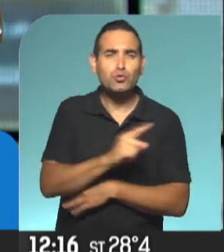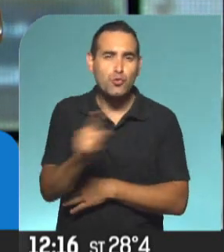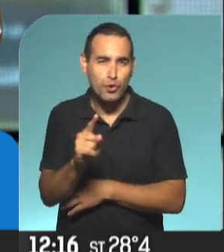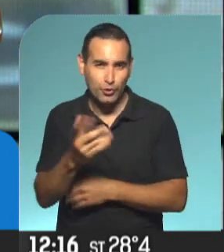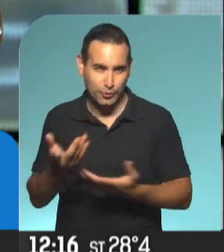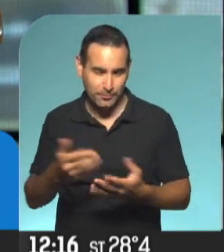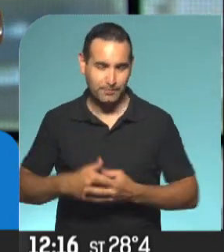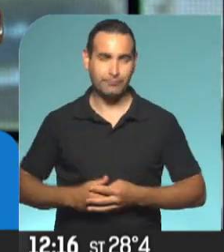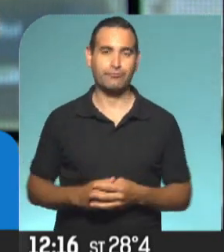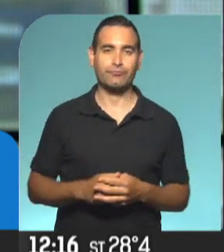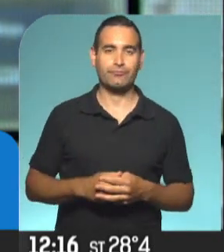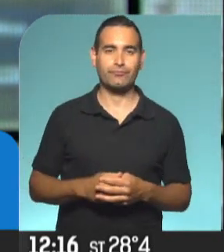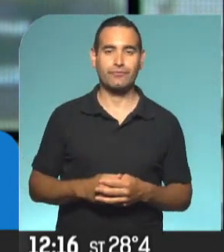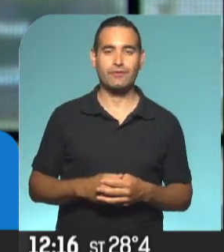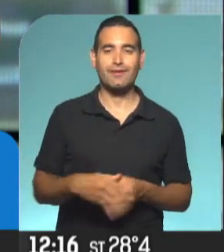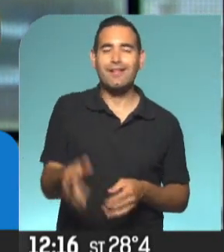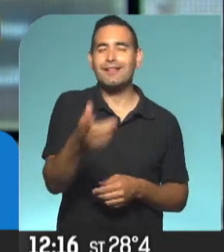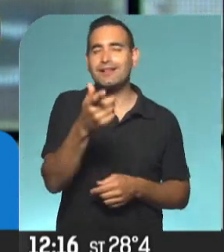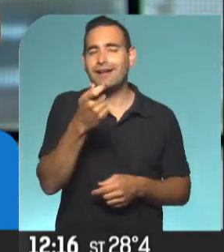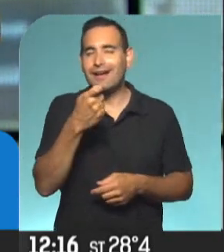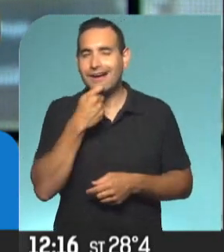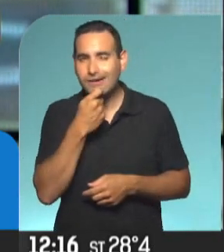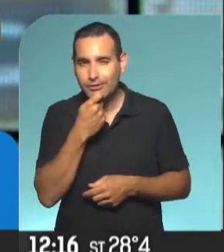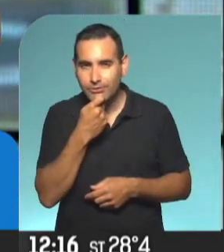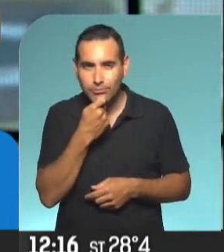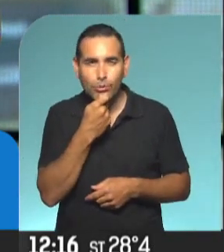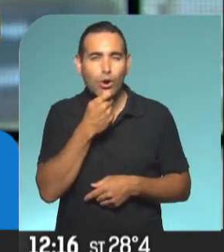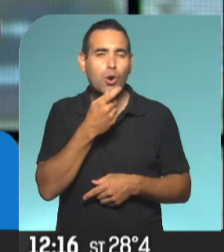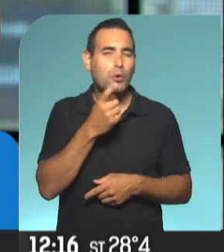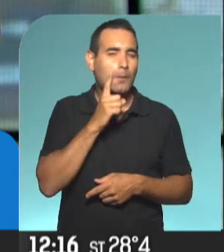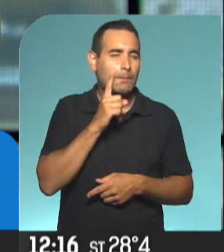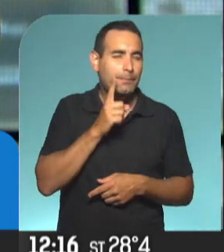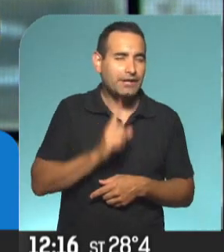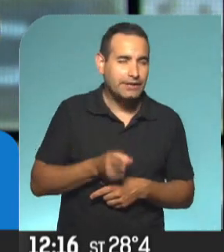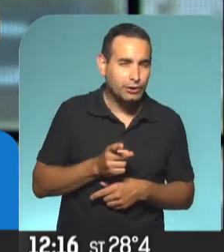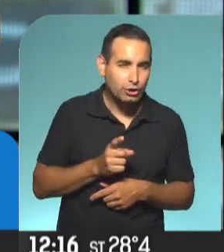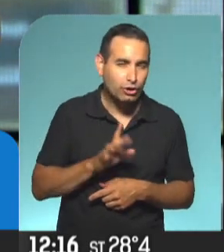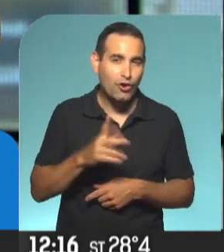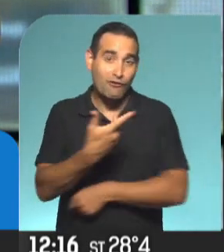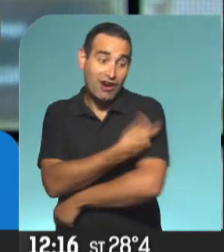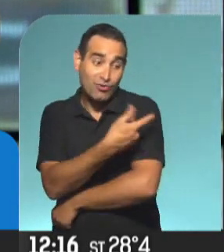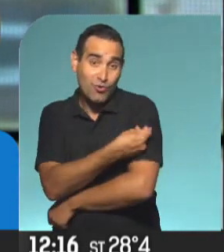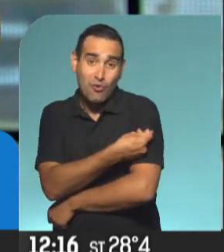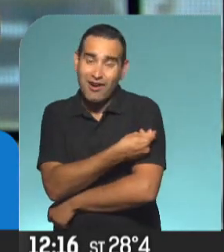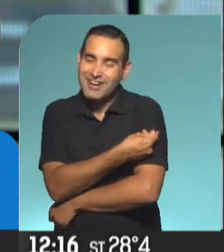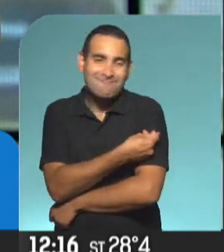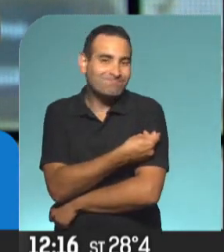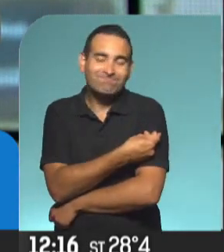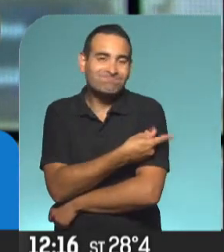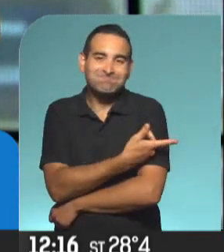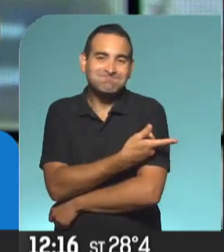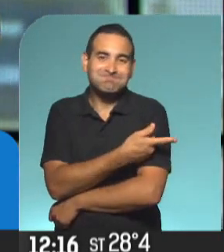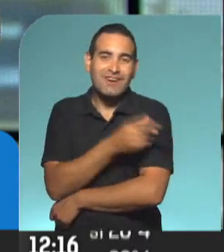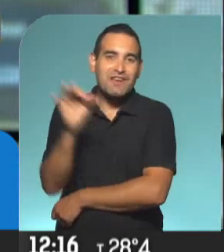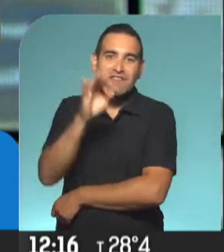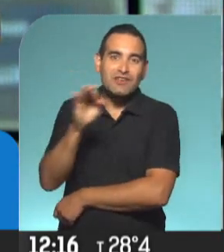recién ahora. Si hubiera algún peligro de que las vacunas no fueran